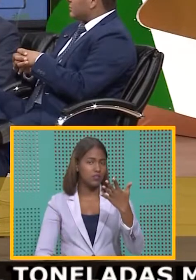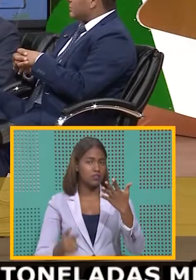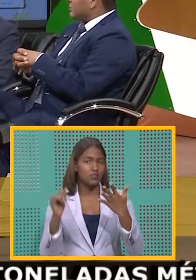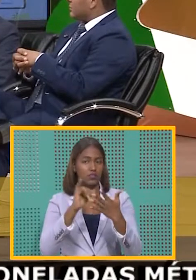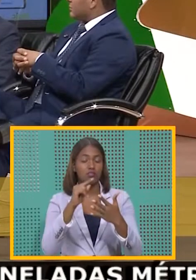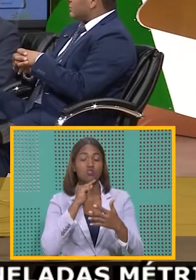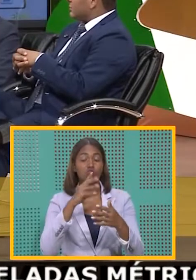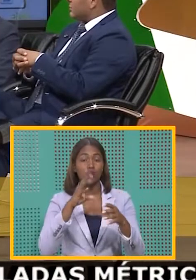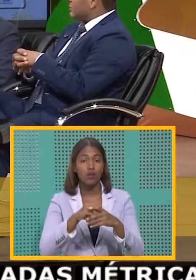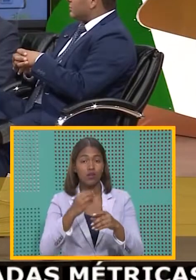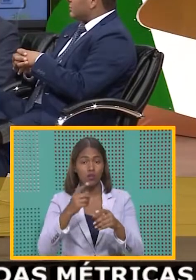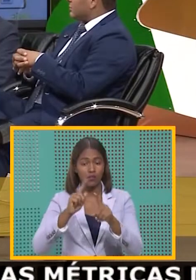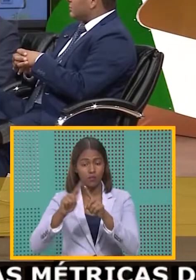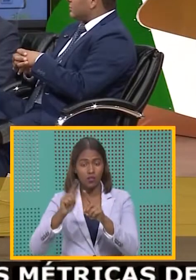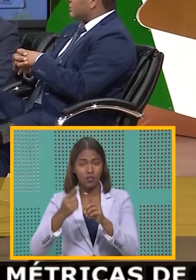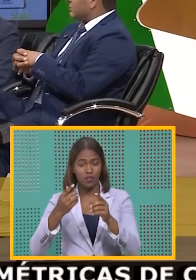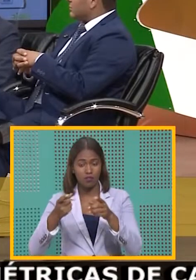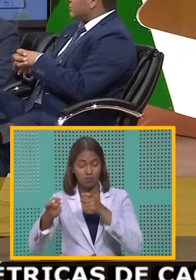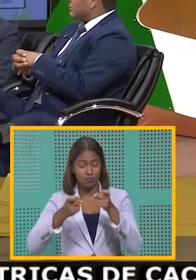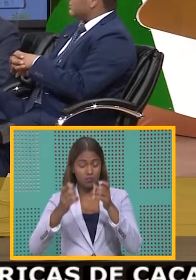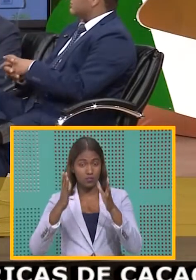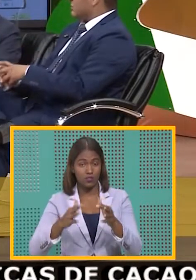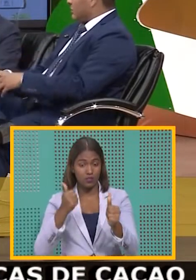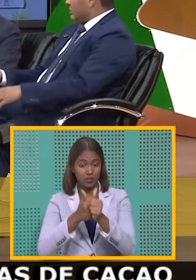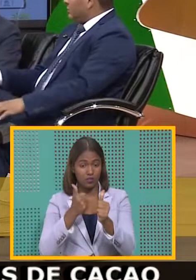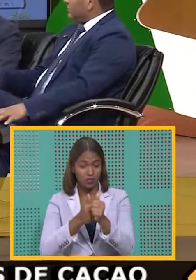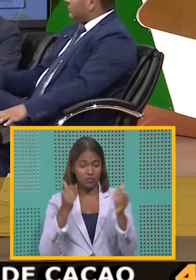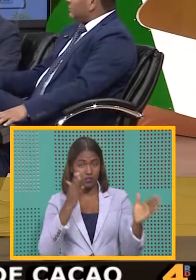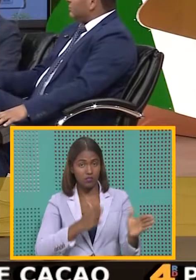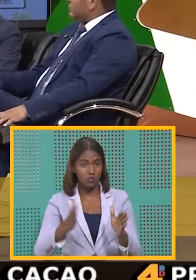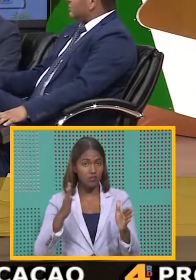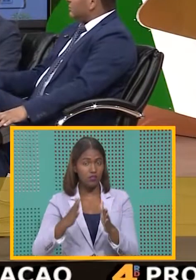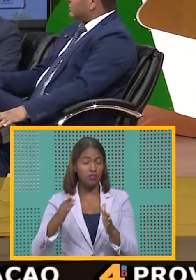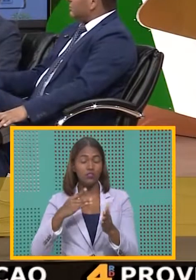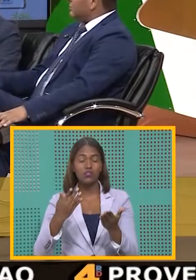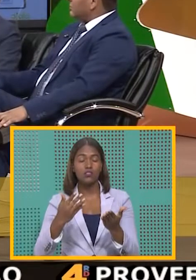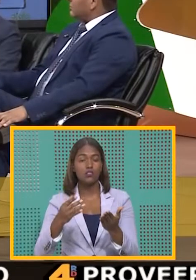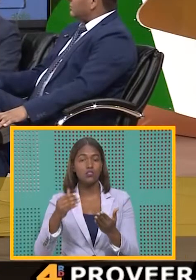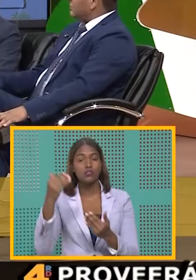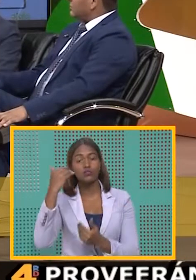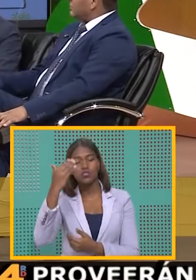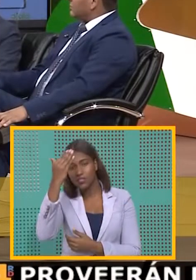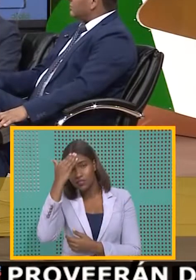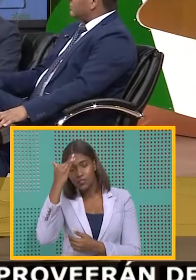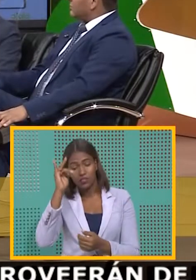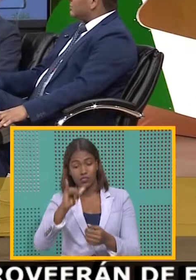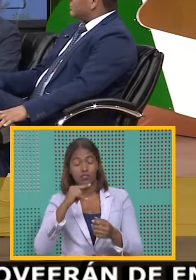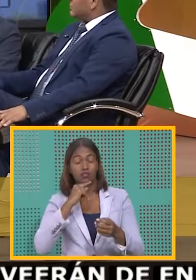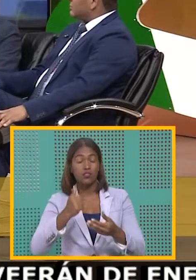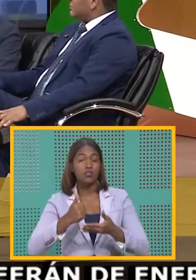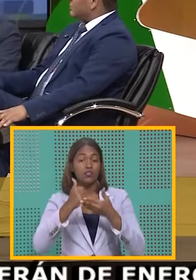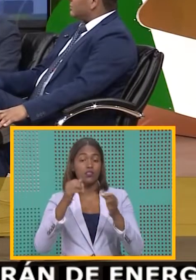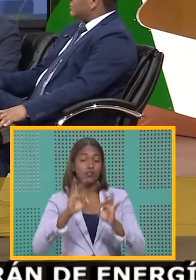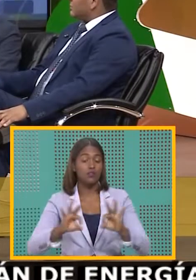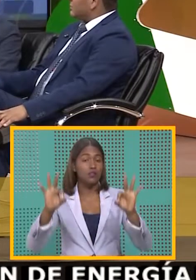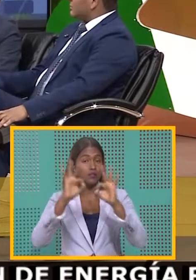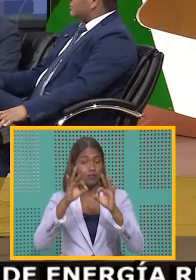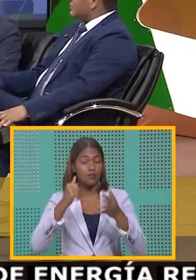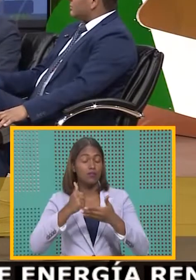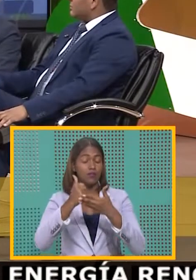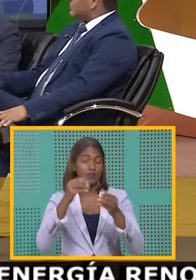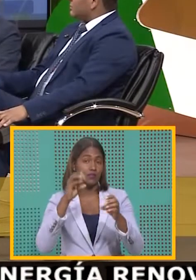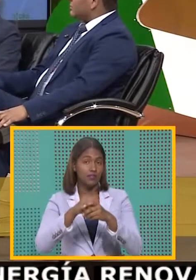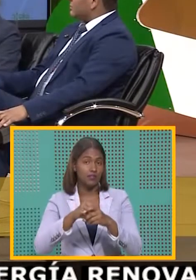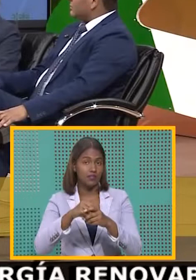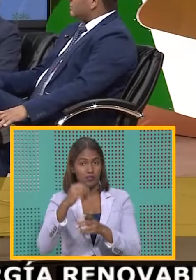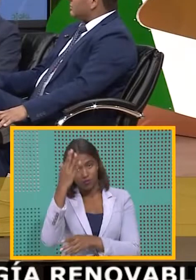y sea en último término rector de este proceso, no hay duda de que es una fuente importante de garantía.